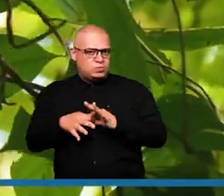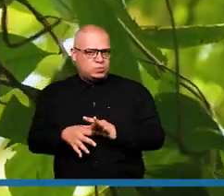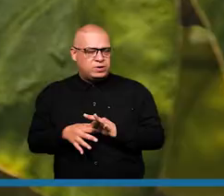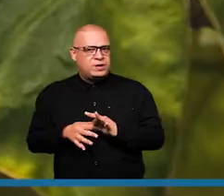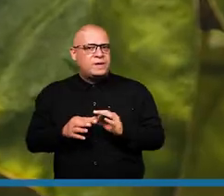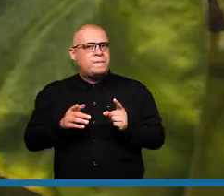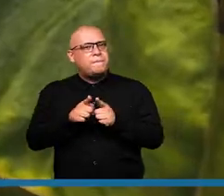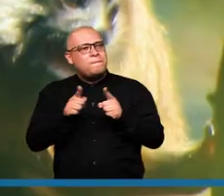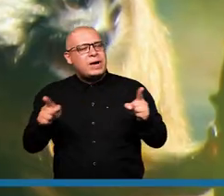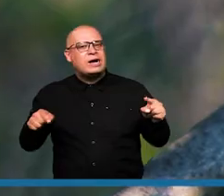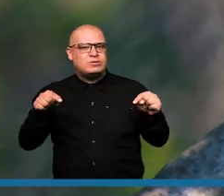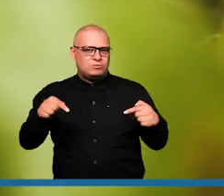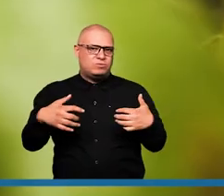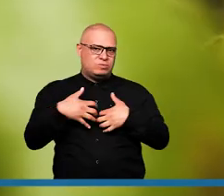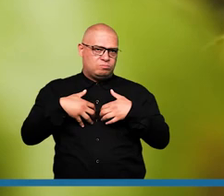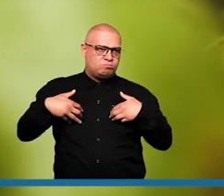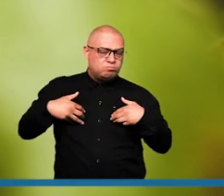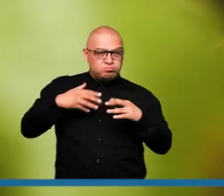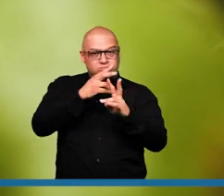fauna silvestre.